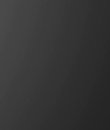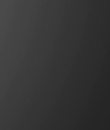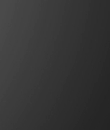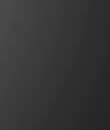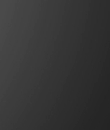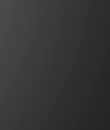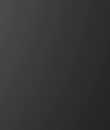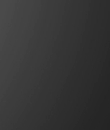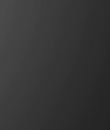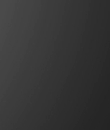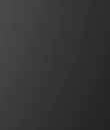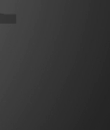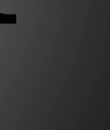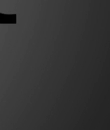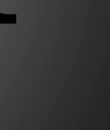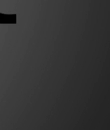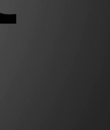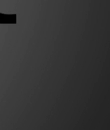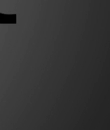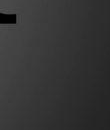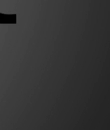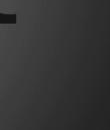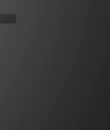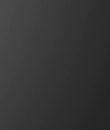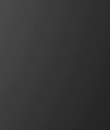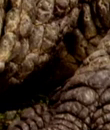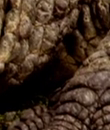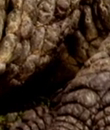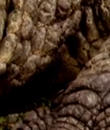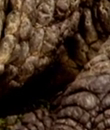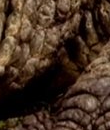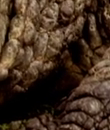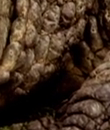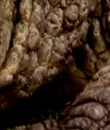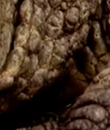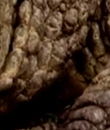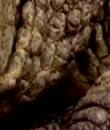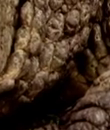La Universidad Nacional y el CINART S.A. presentan